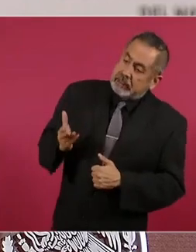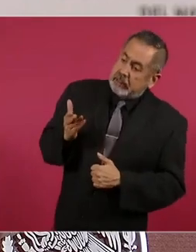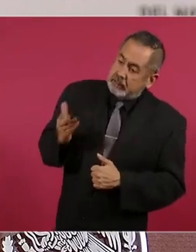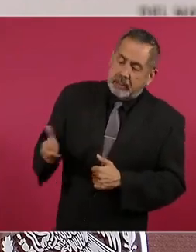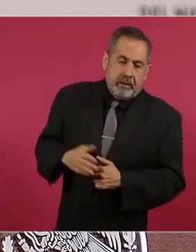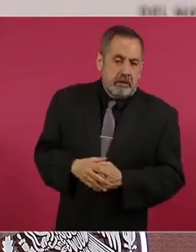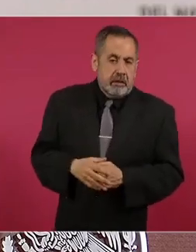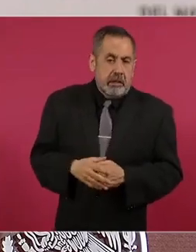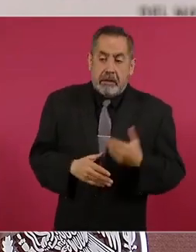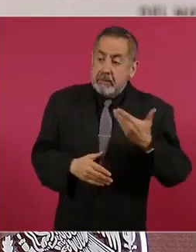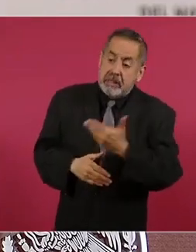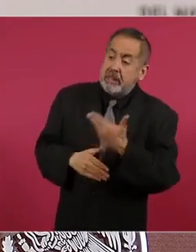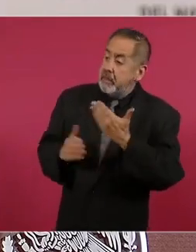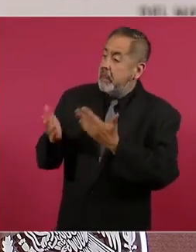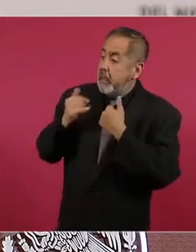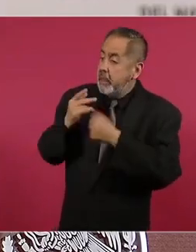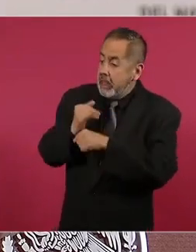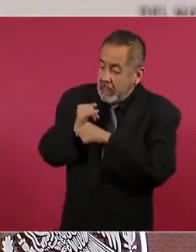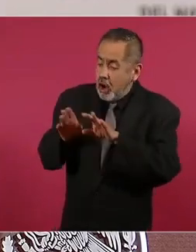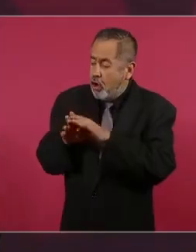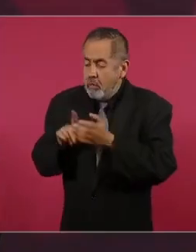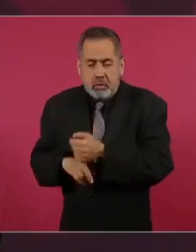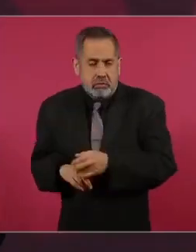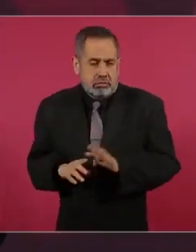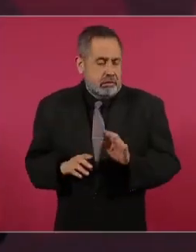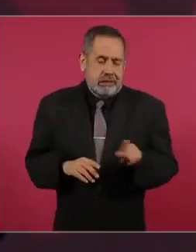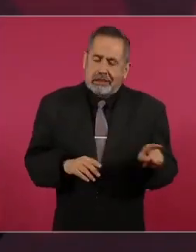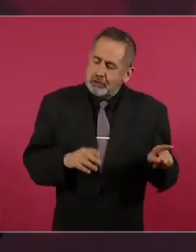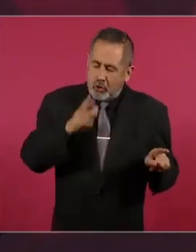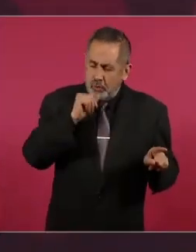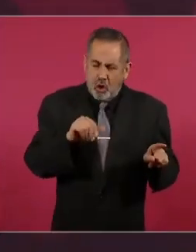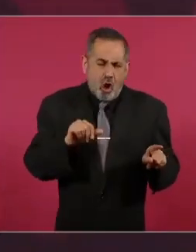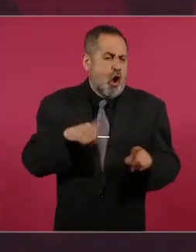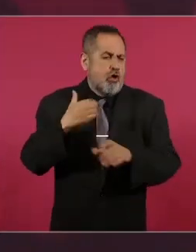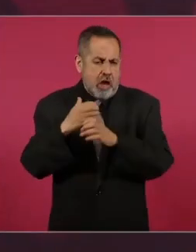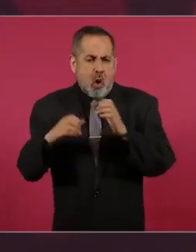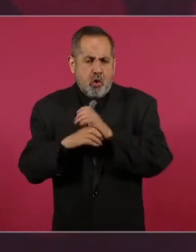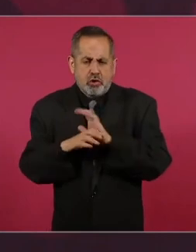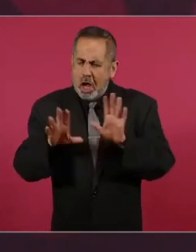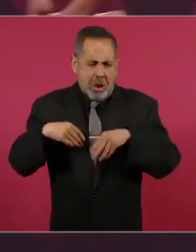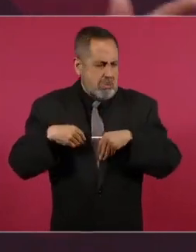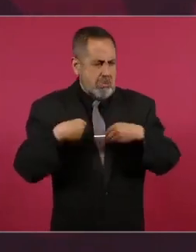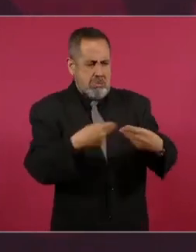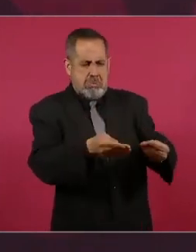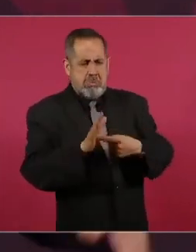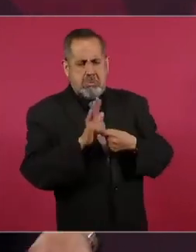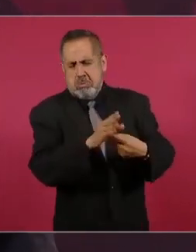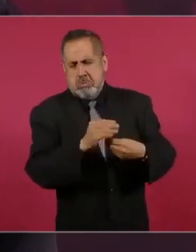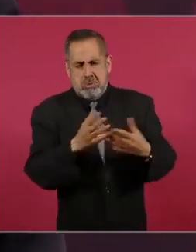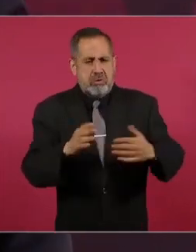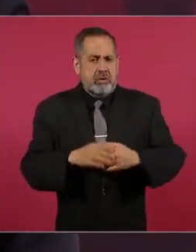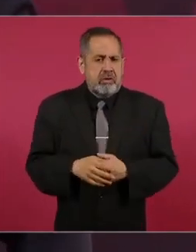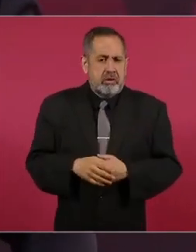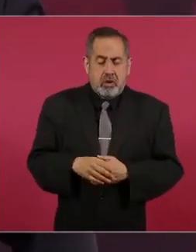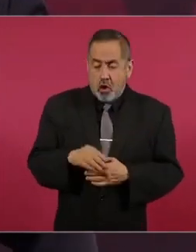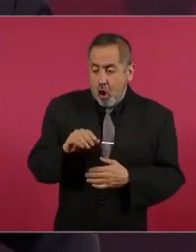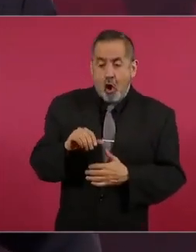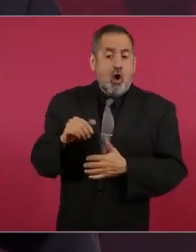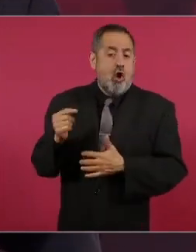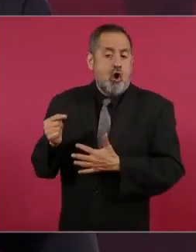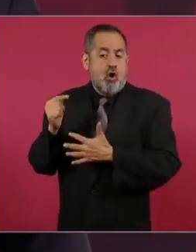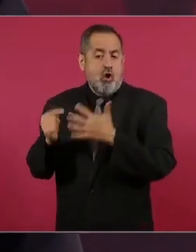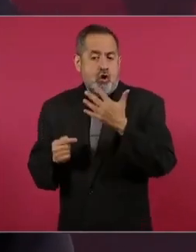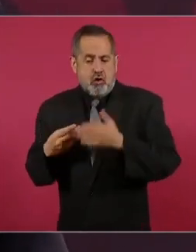el diagnóstico. Lo demás podemos dar. Pero además, respecto de lo demás que vamos a